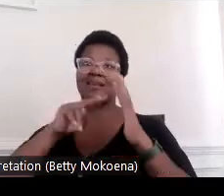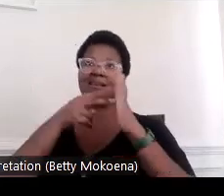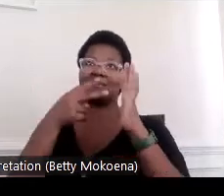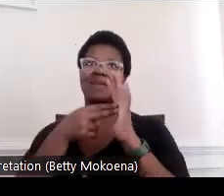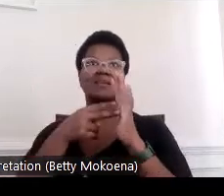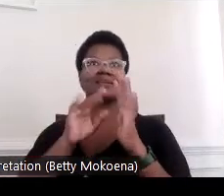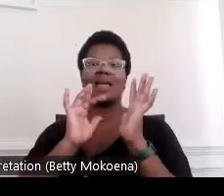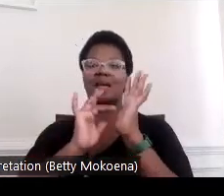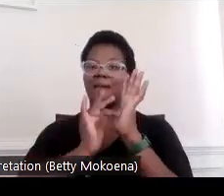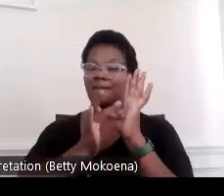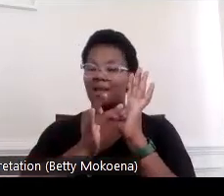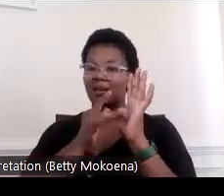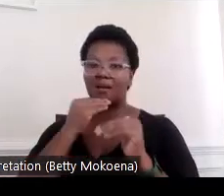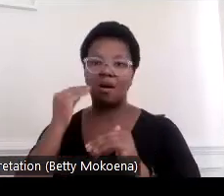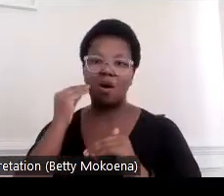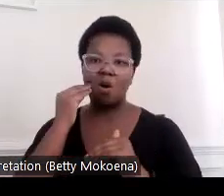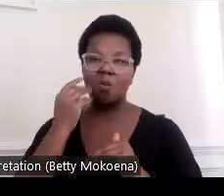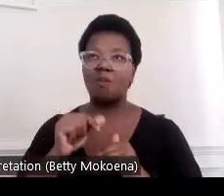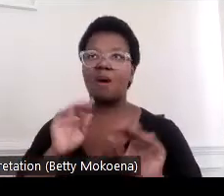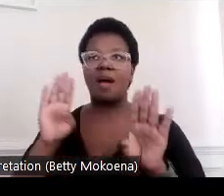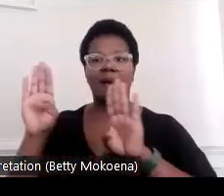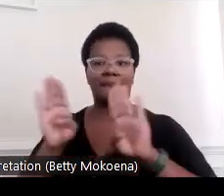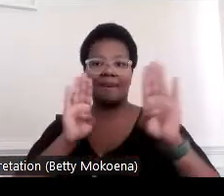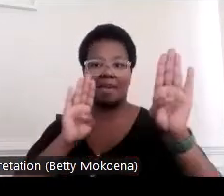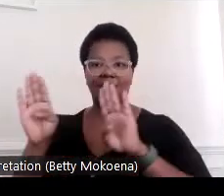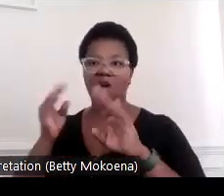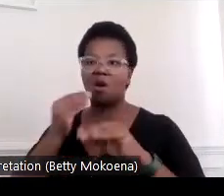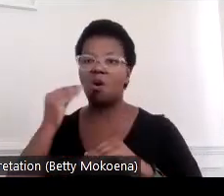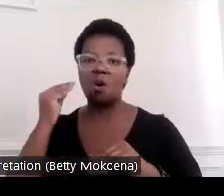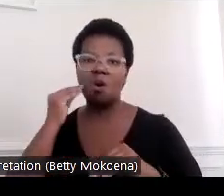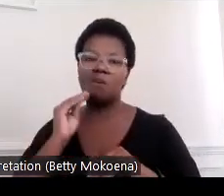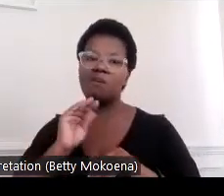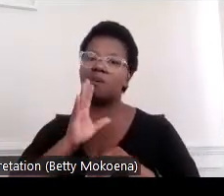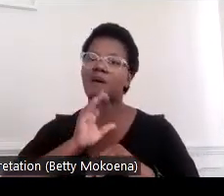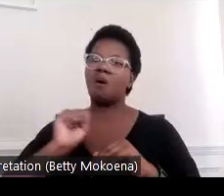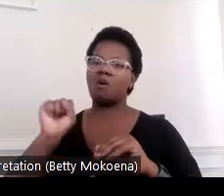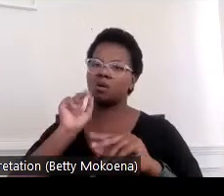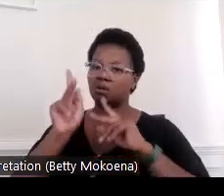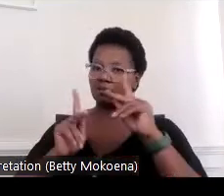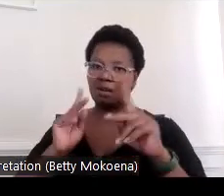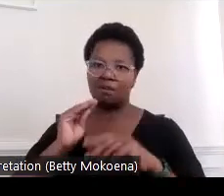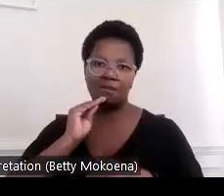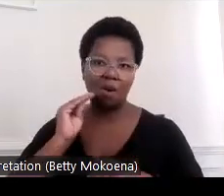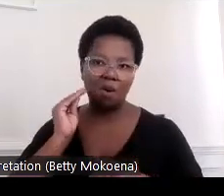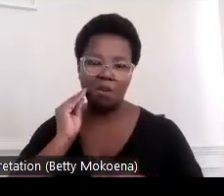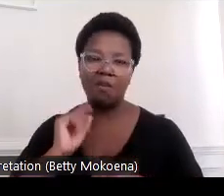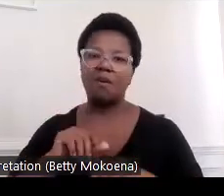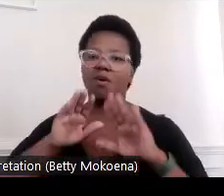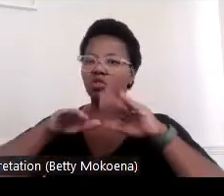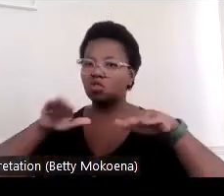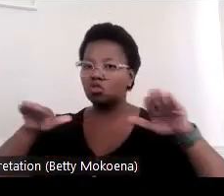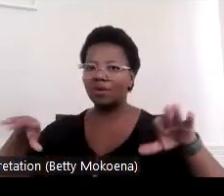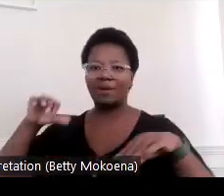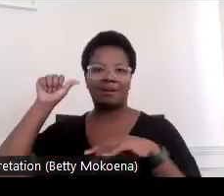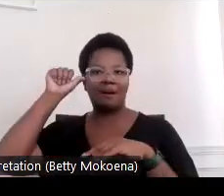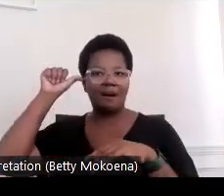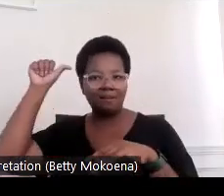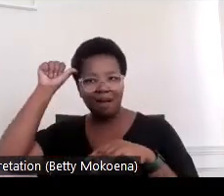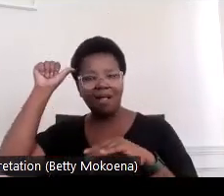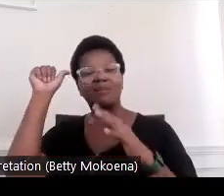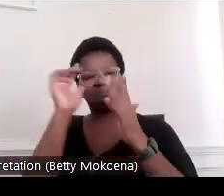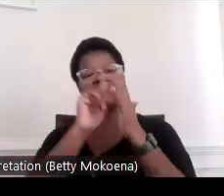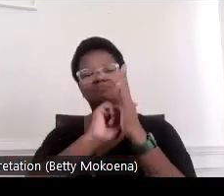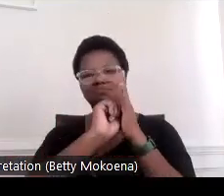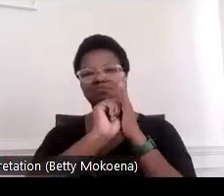y puede ser una casa médica un hogar Disculpe un hogar para ancianos hogar de comportamental para